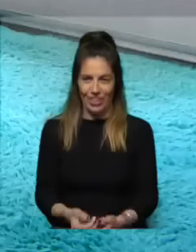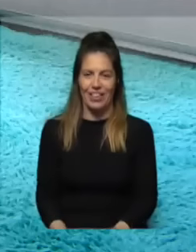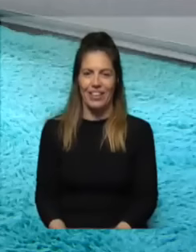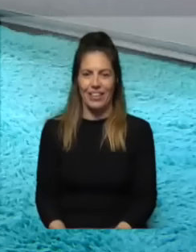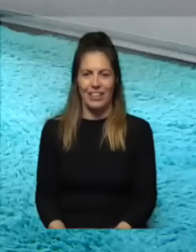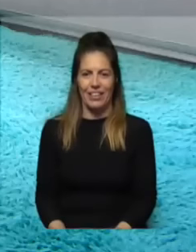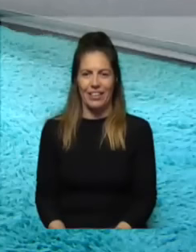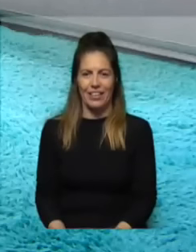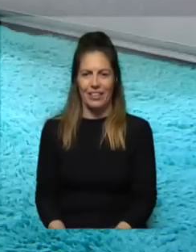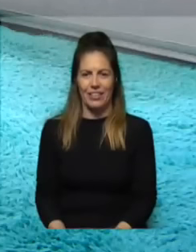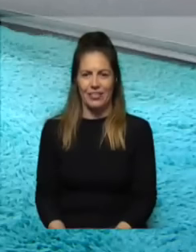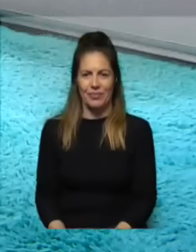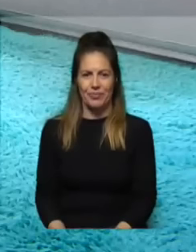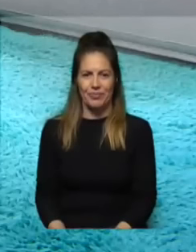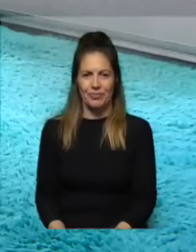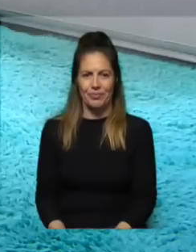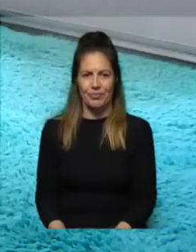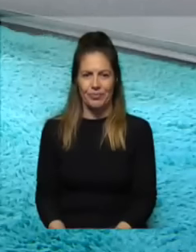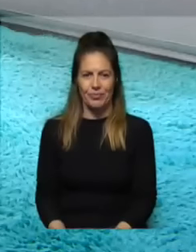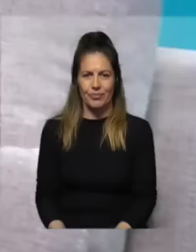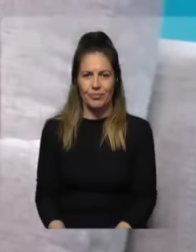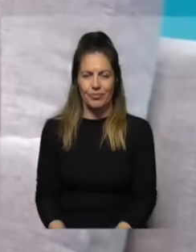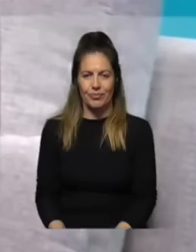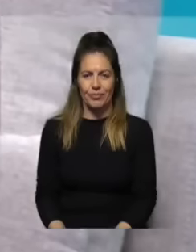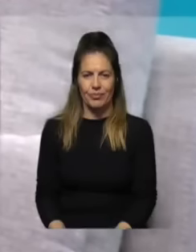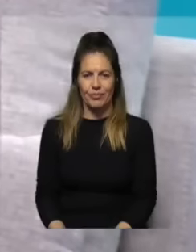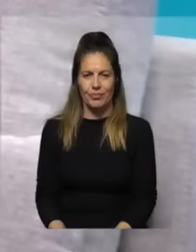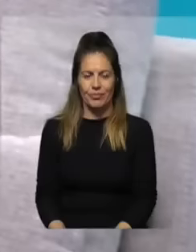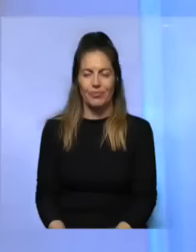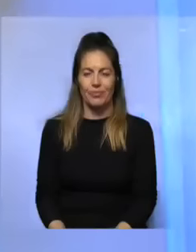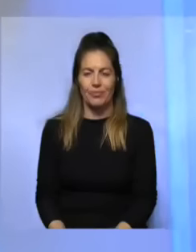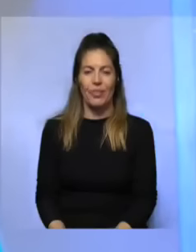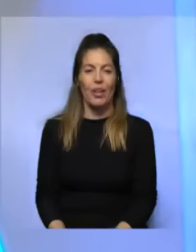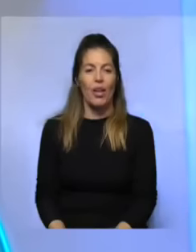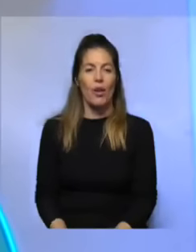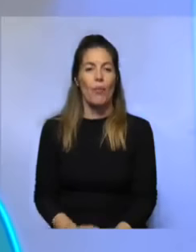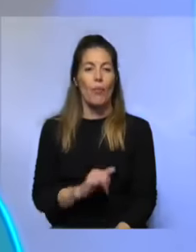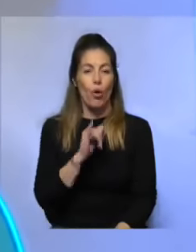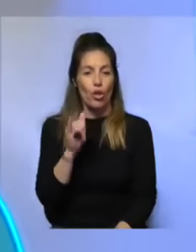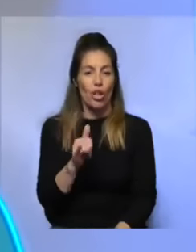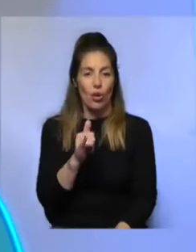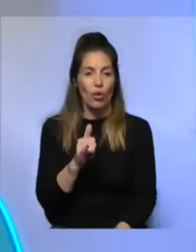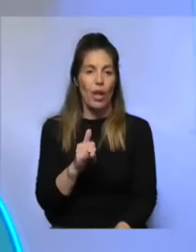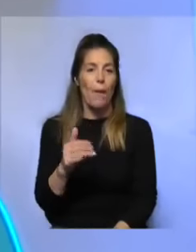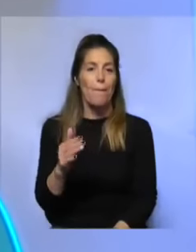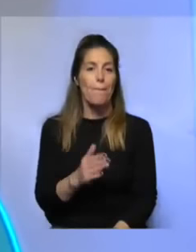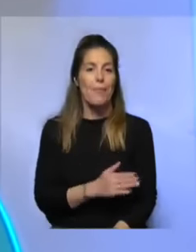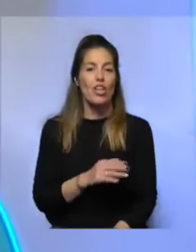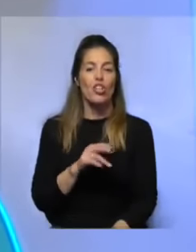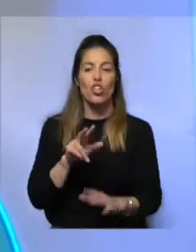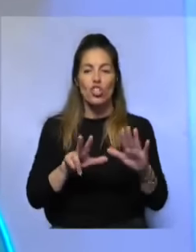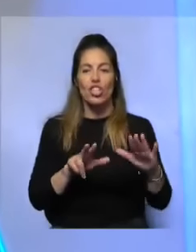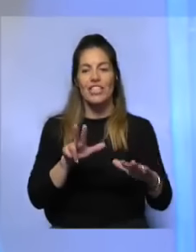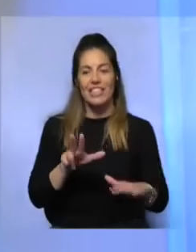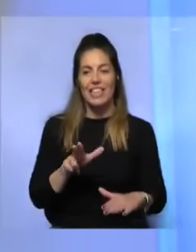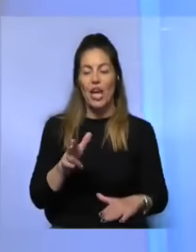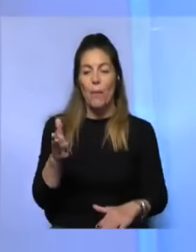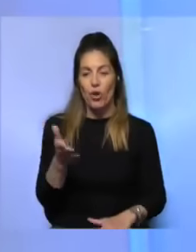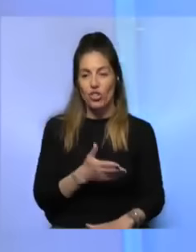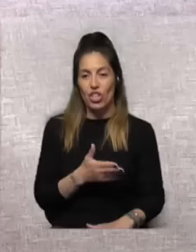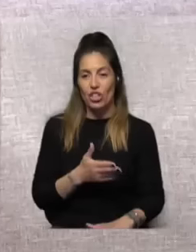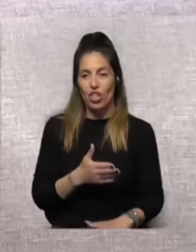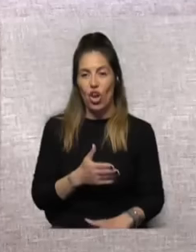Menos 83%. Hay gente que no sabemos tengo si está menos, viva en este yo programa. Yo voy a decir, tengo menos 83% en el estado emocional en el día yo de